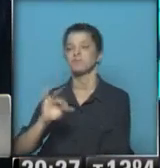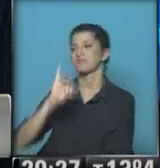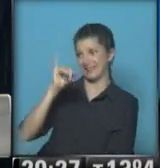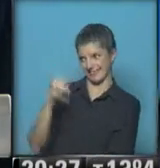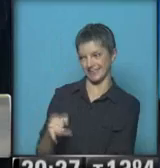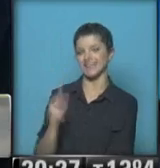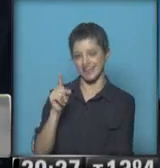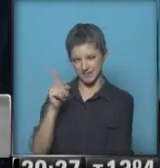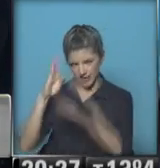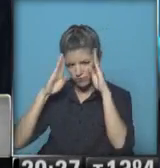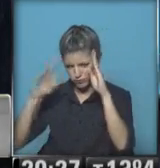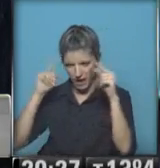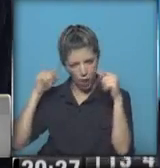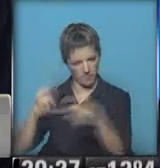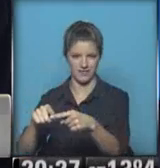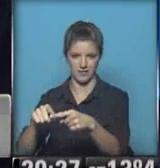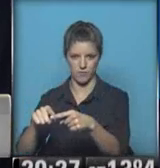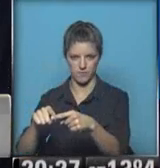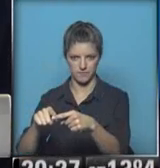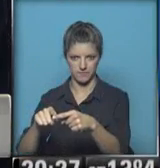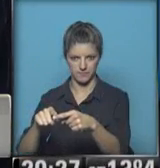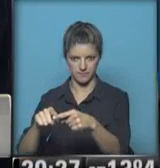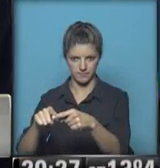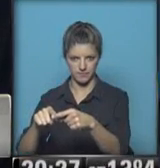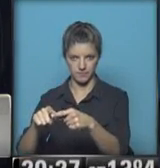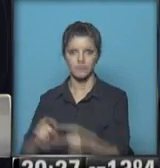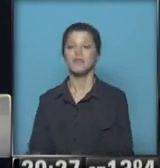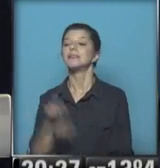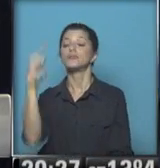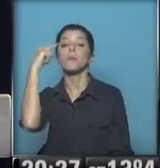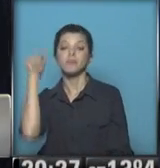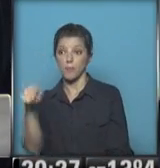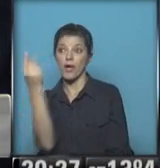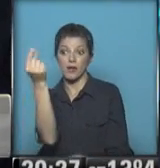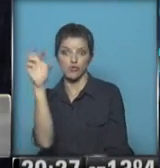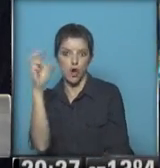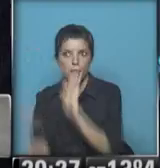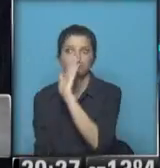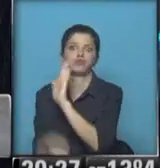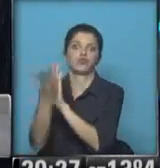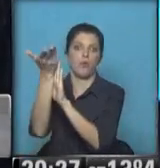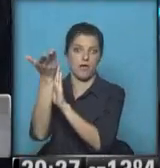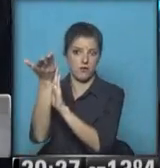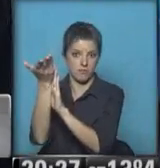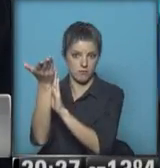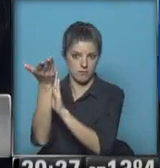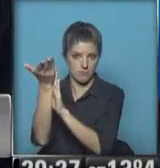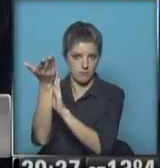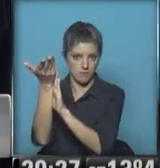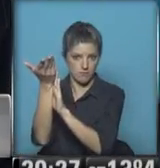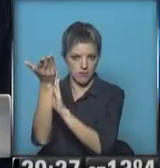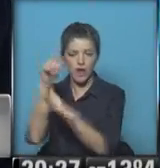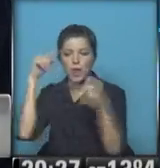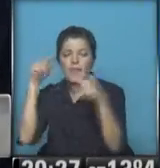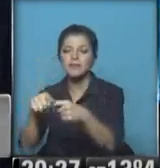es donde apuntan y esta brusca devaluación a lo que apuntan vuelvo a repetir estos sectores financieros el poder económico es profundamente